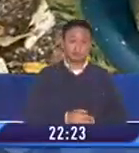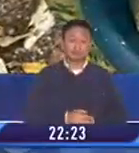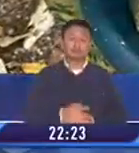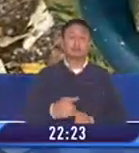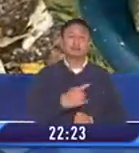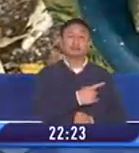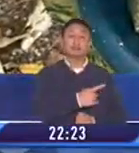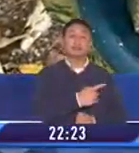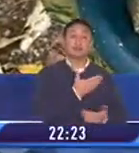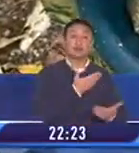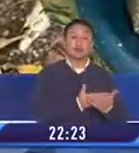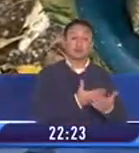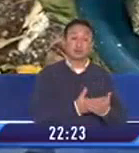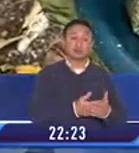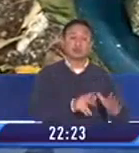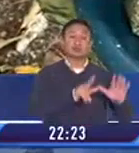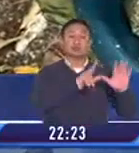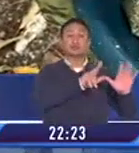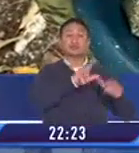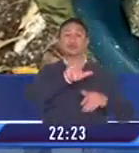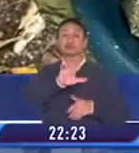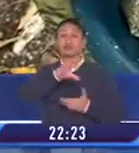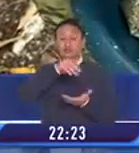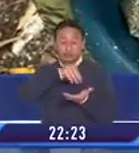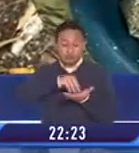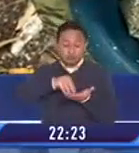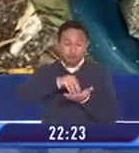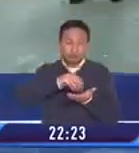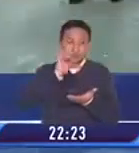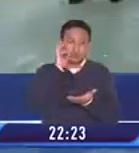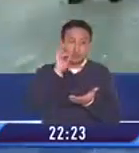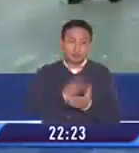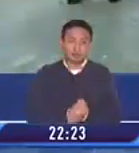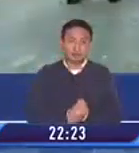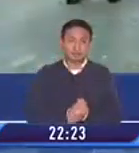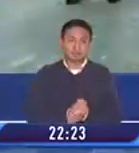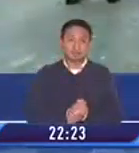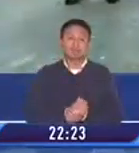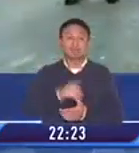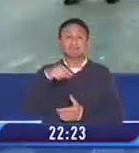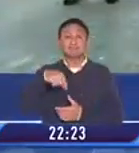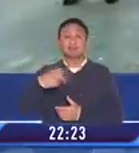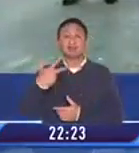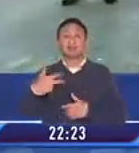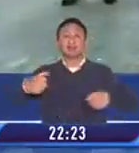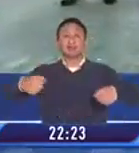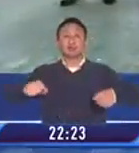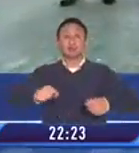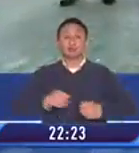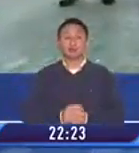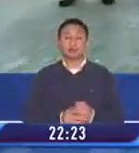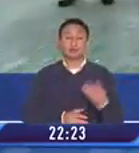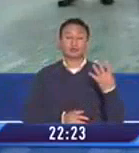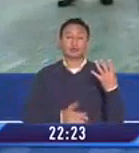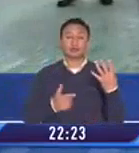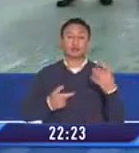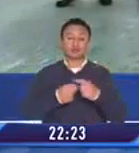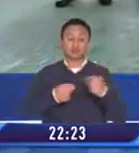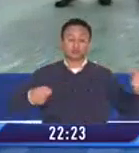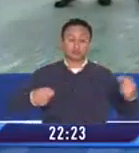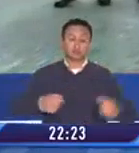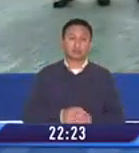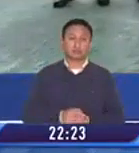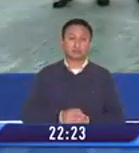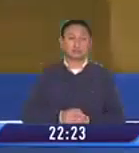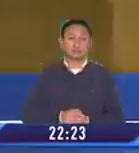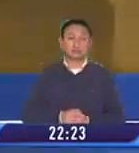se encontraron al menos 85 paquetes de lo que parece marihuana. Se incautaron también 3 motocicletas, 4 armas blancas y un generador